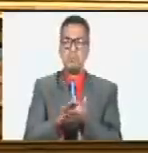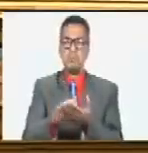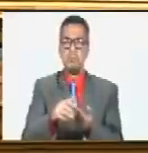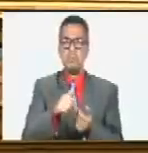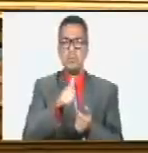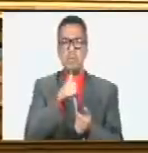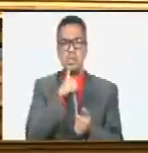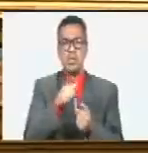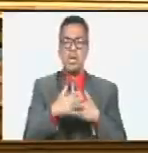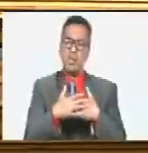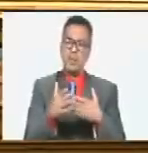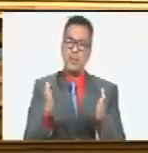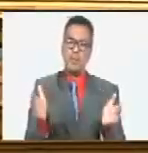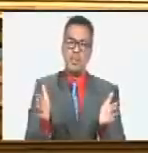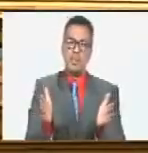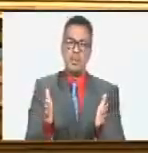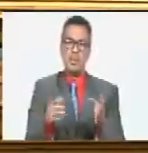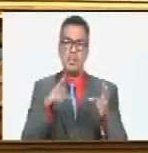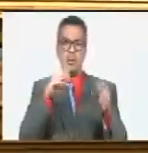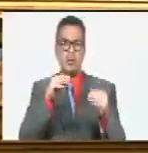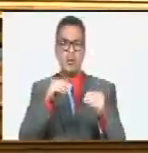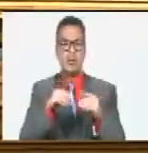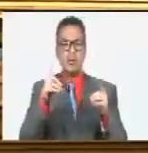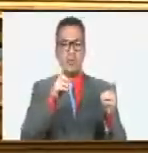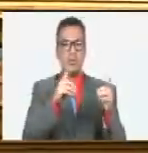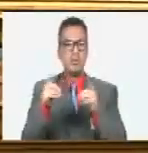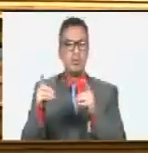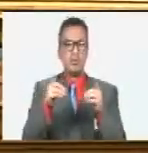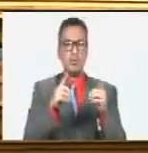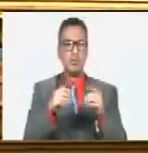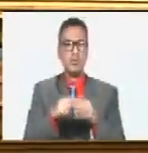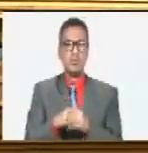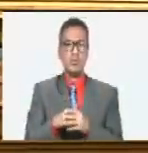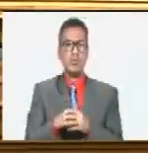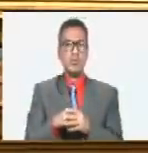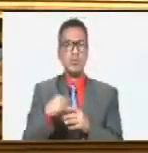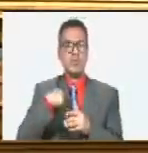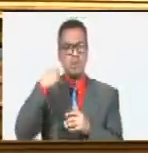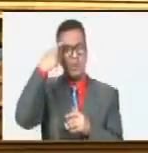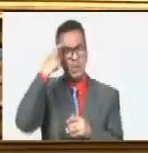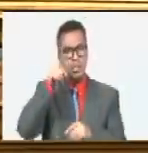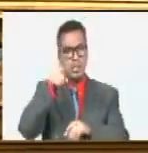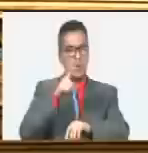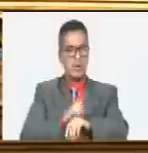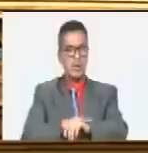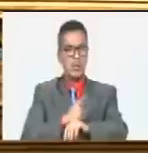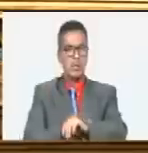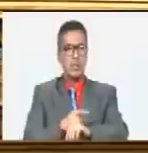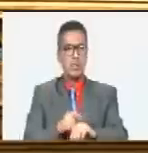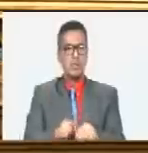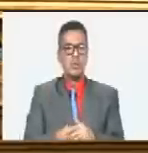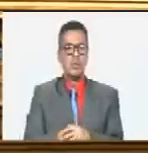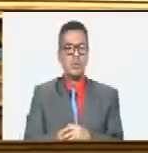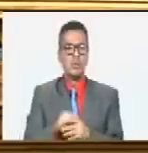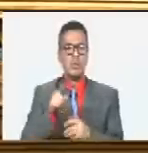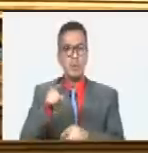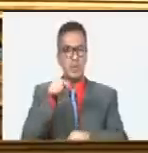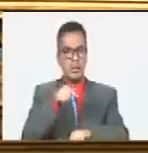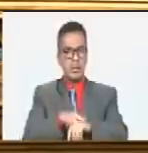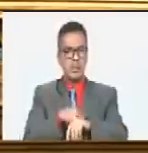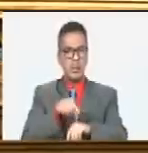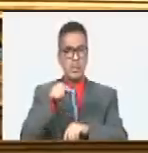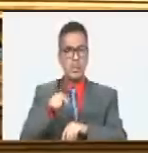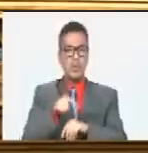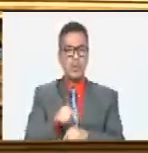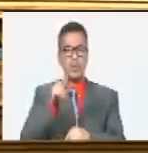abierta a la conversación, a la discusión. Y resulta que en ese momento, en ese justo momento del año